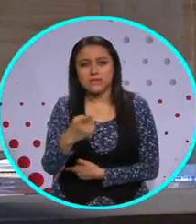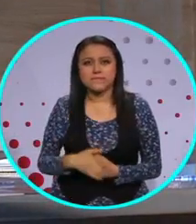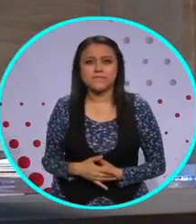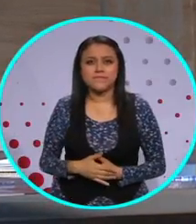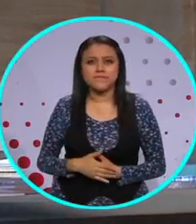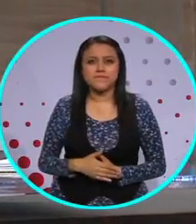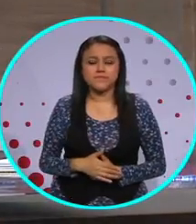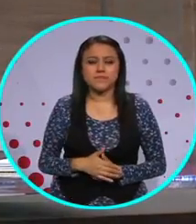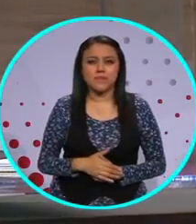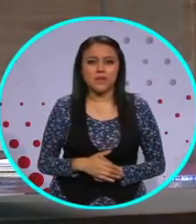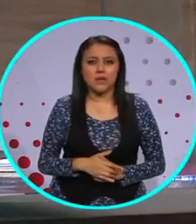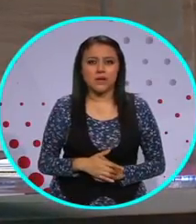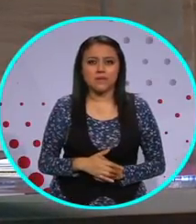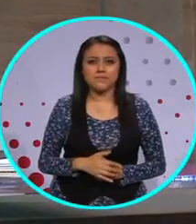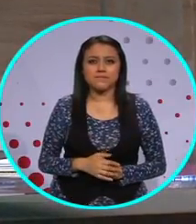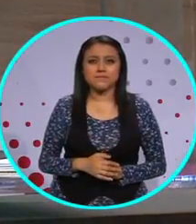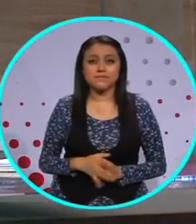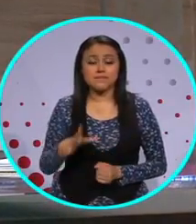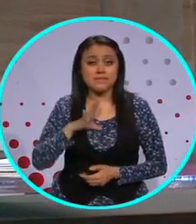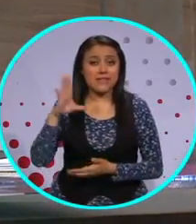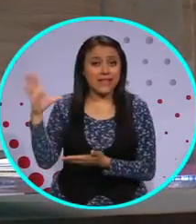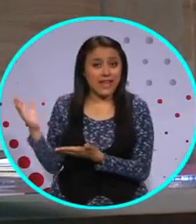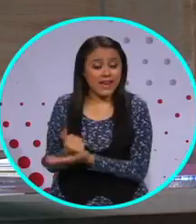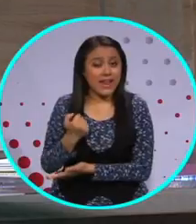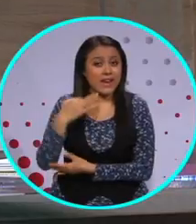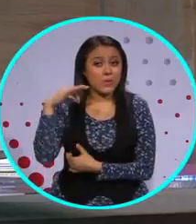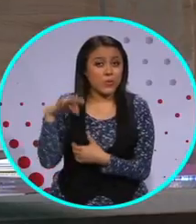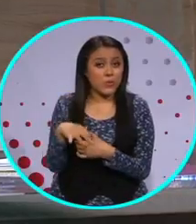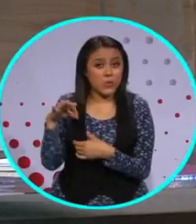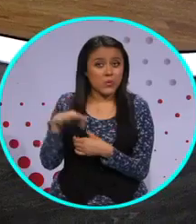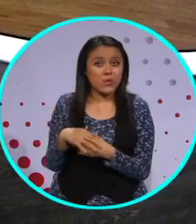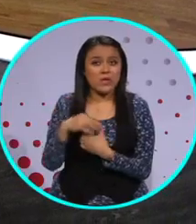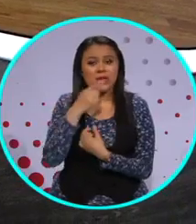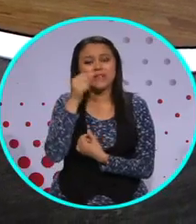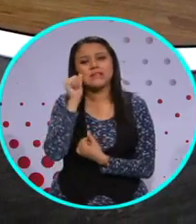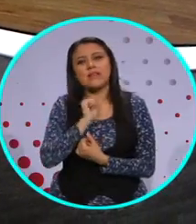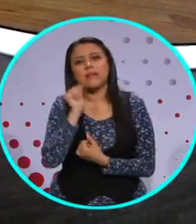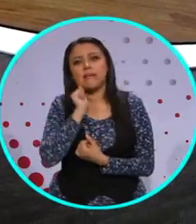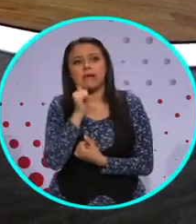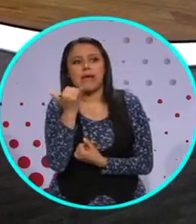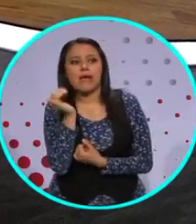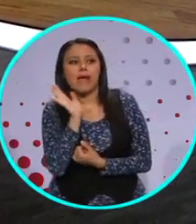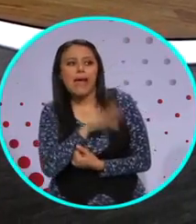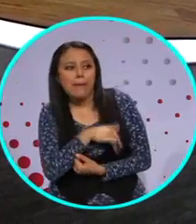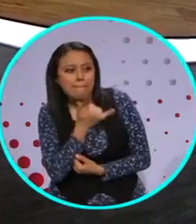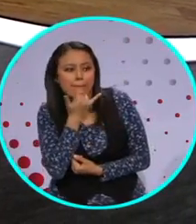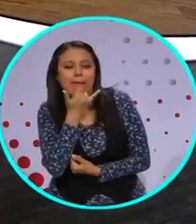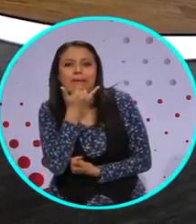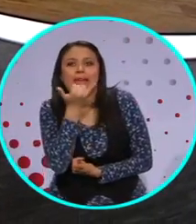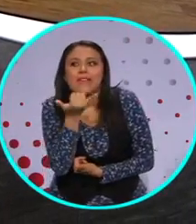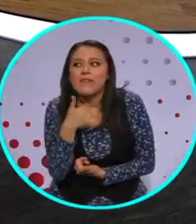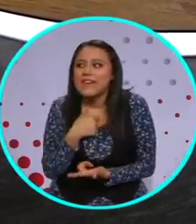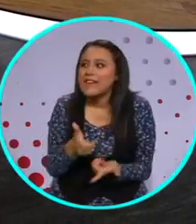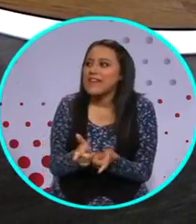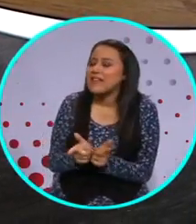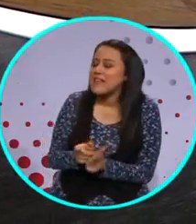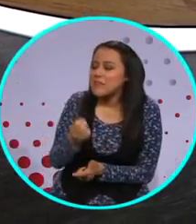gano y estaba en campaña y eso se equivoca data del partido político que la promovía